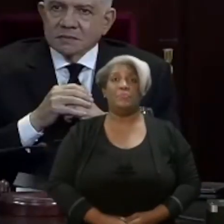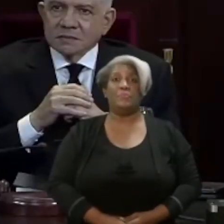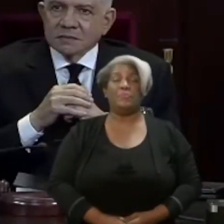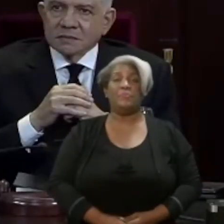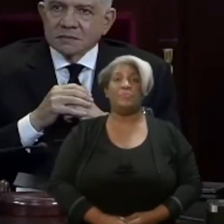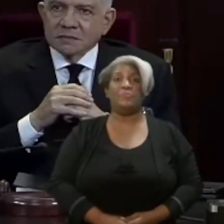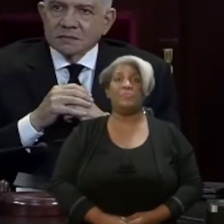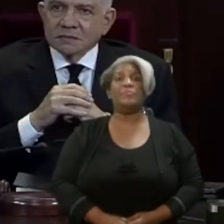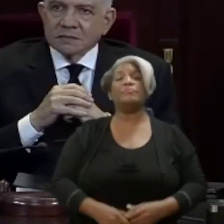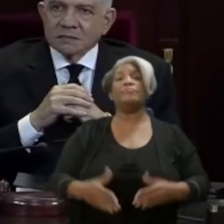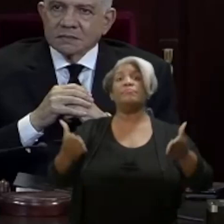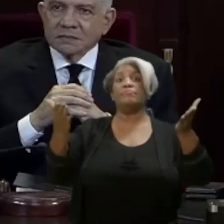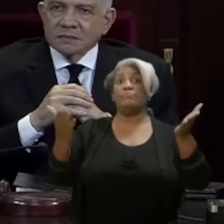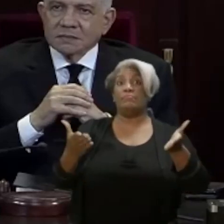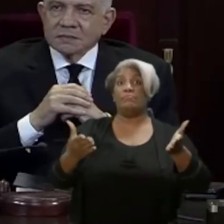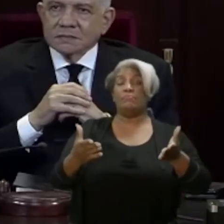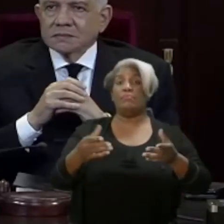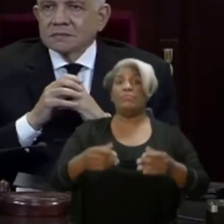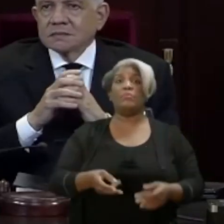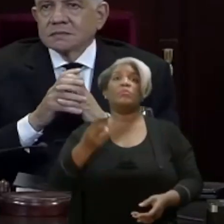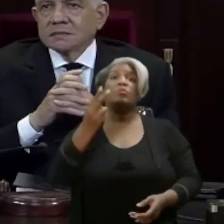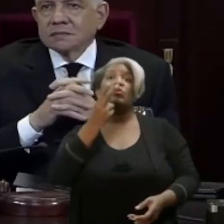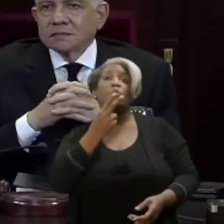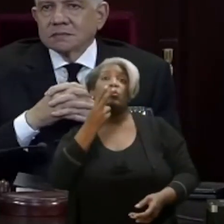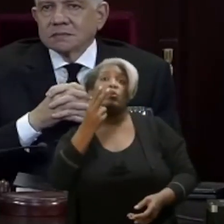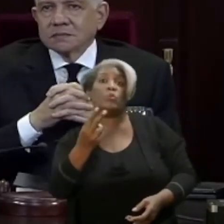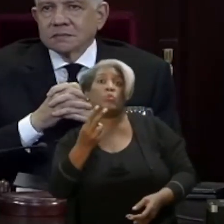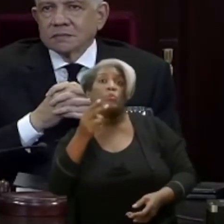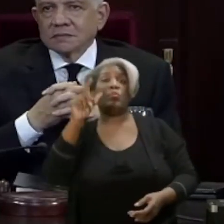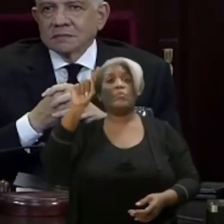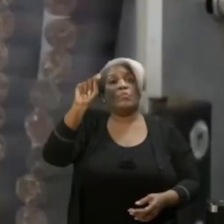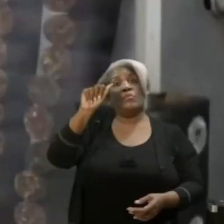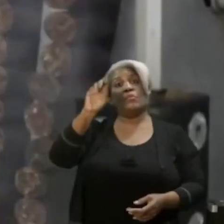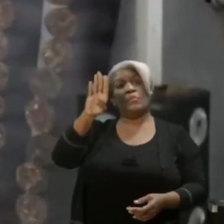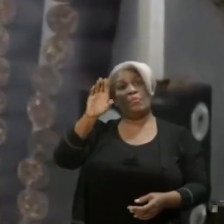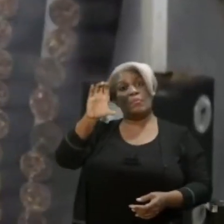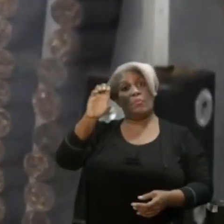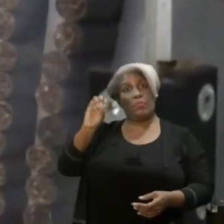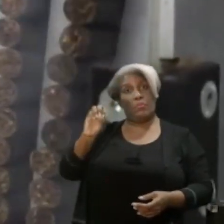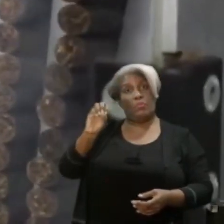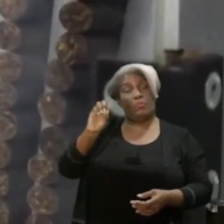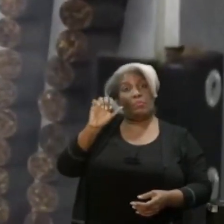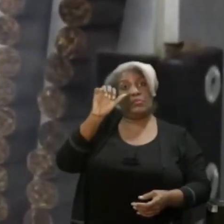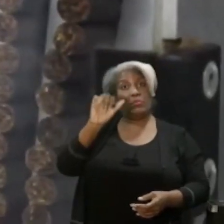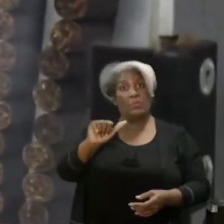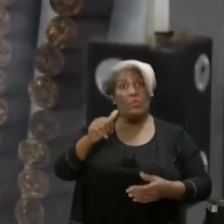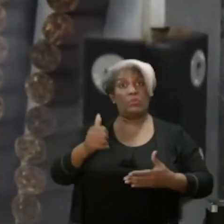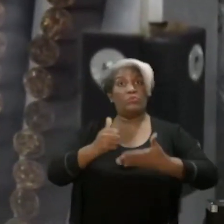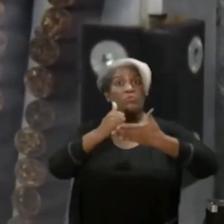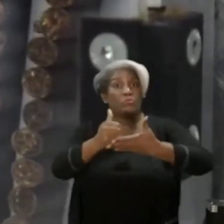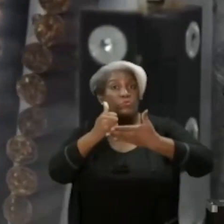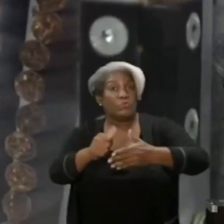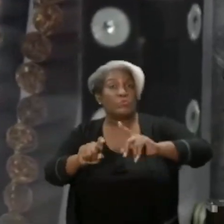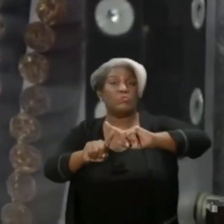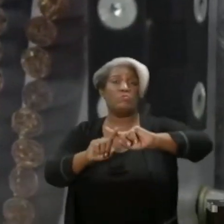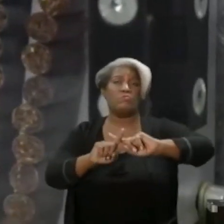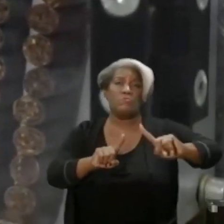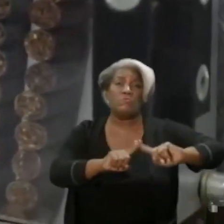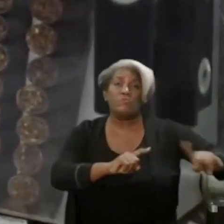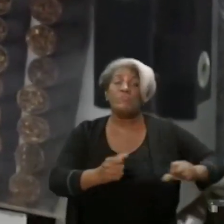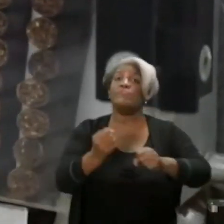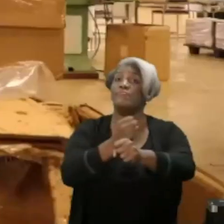La producción local de tabaco, cuyo procesamiento es un gran generador de empleos y divisas para el país,